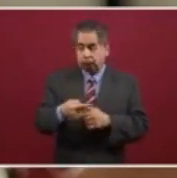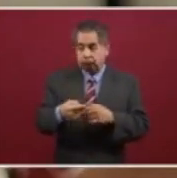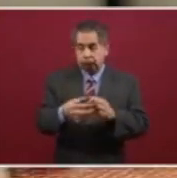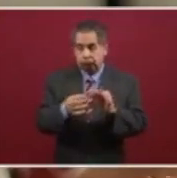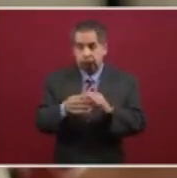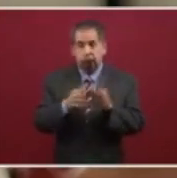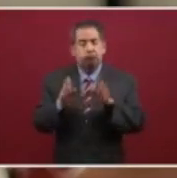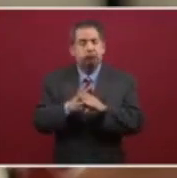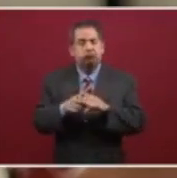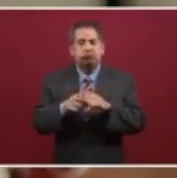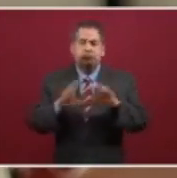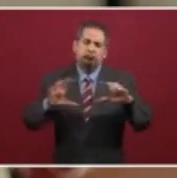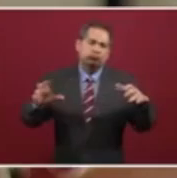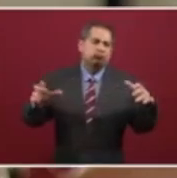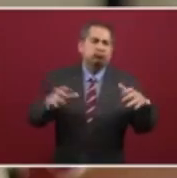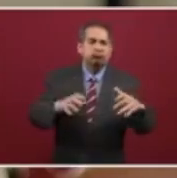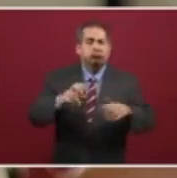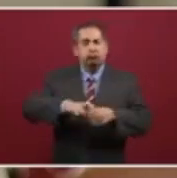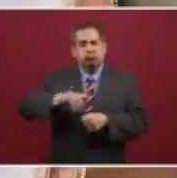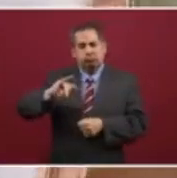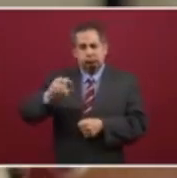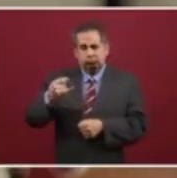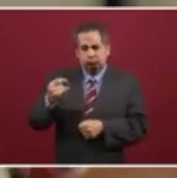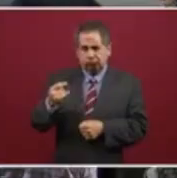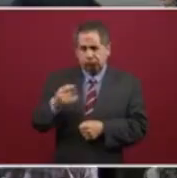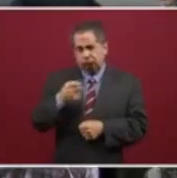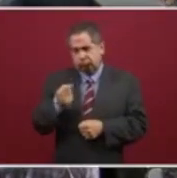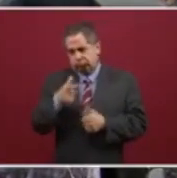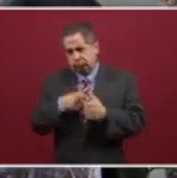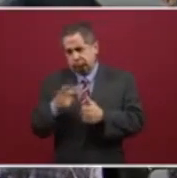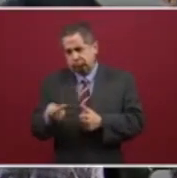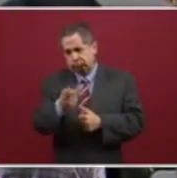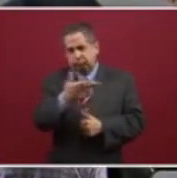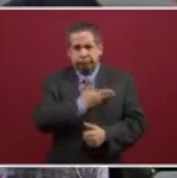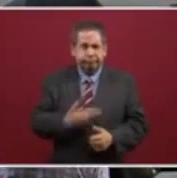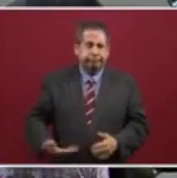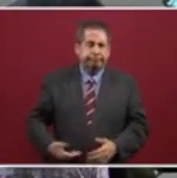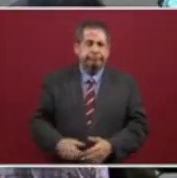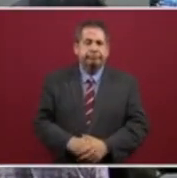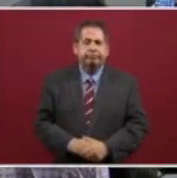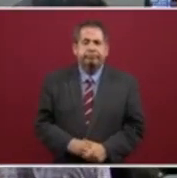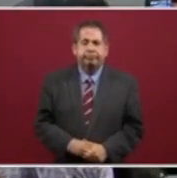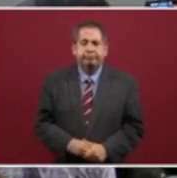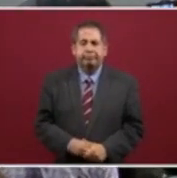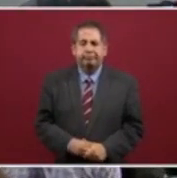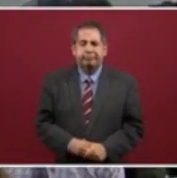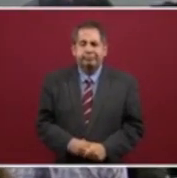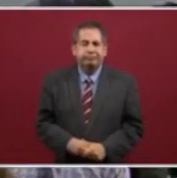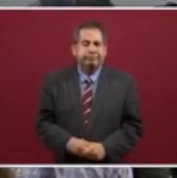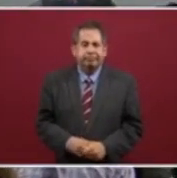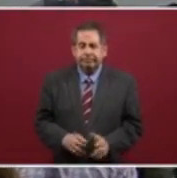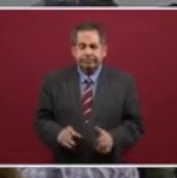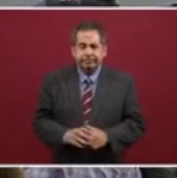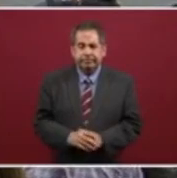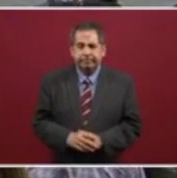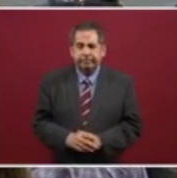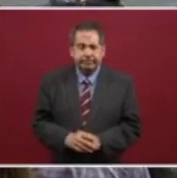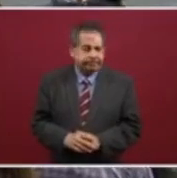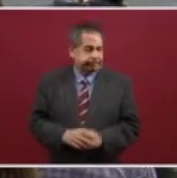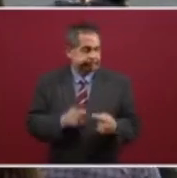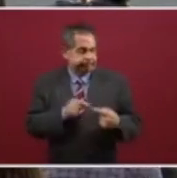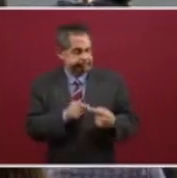de la manifestación que se hará mañana en Tijuana? Sería mi primera pregunta, presidente. Bueno, porque hay una